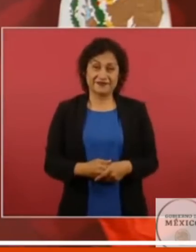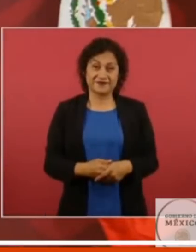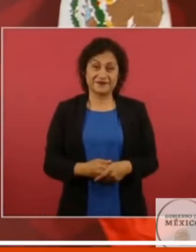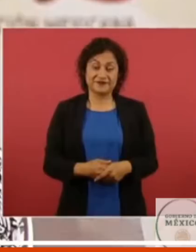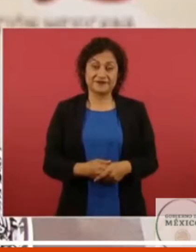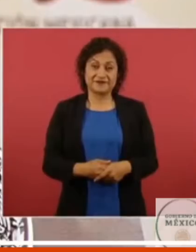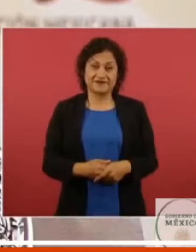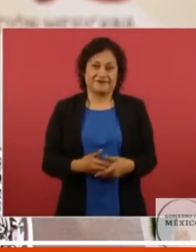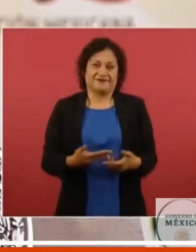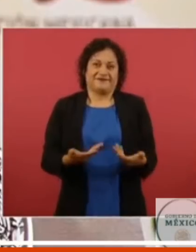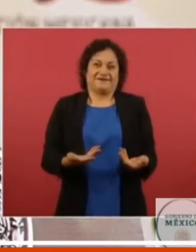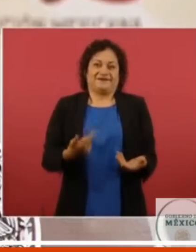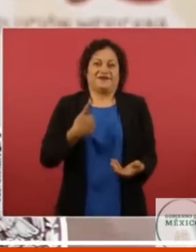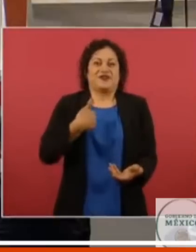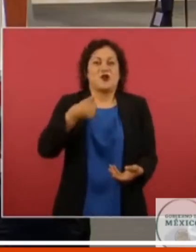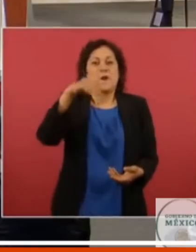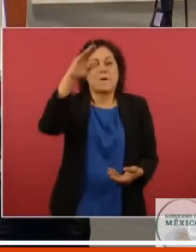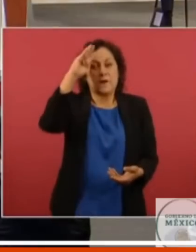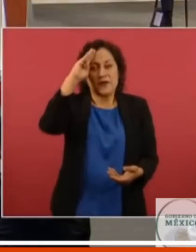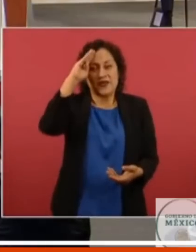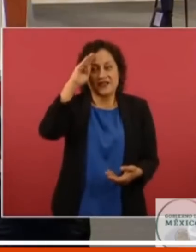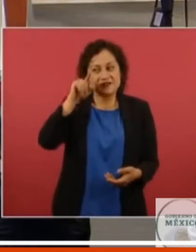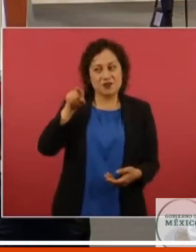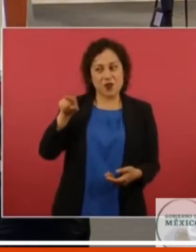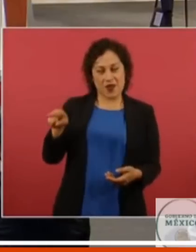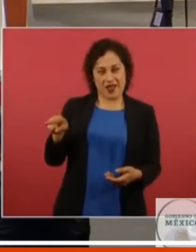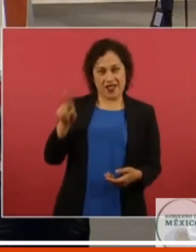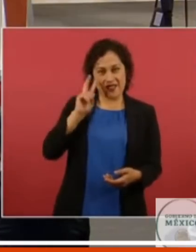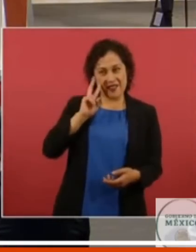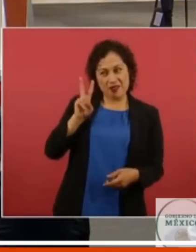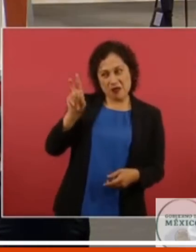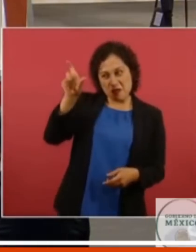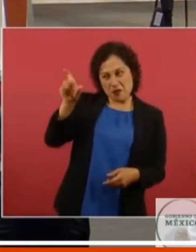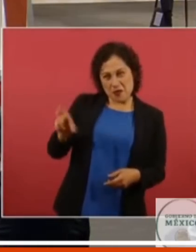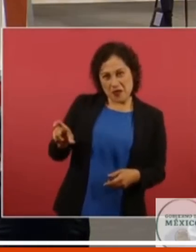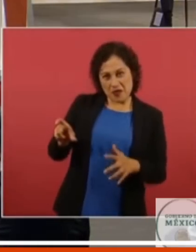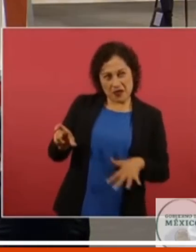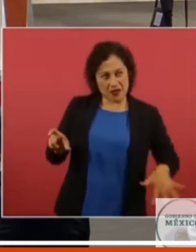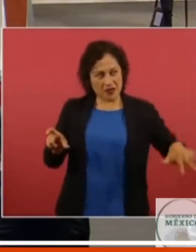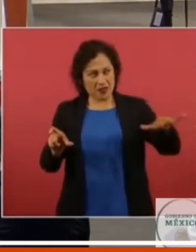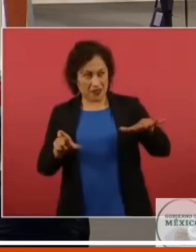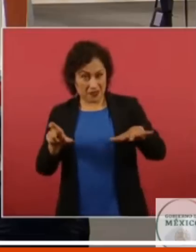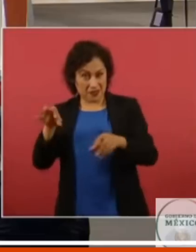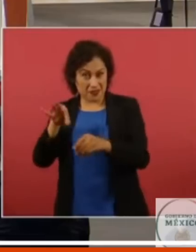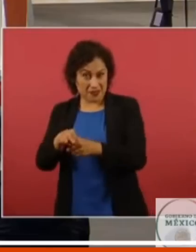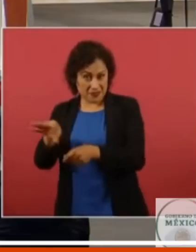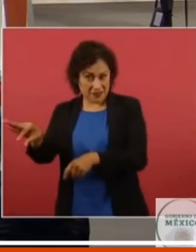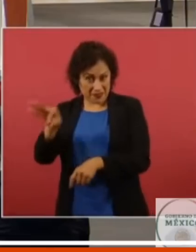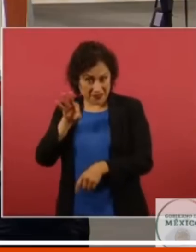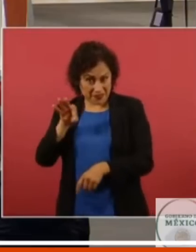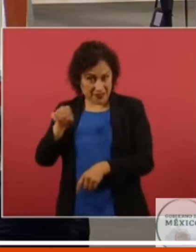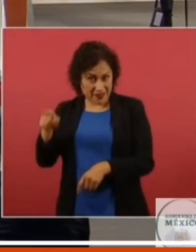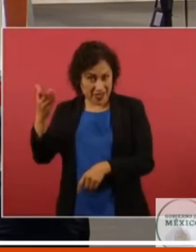Le debe dar pena a la gente que votó por él, porque mucha gente